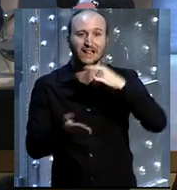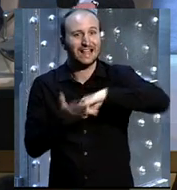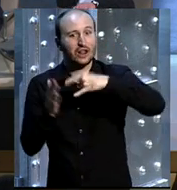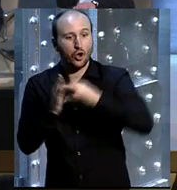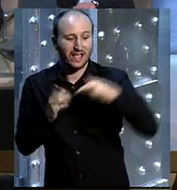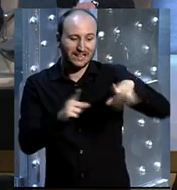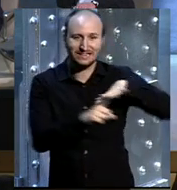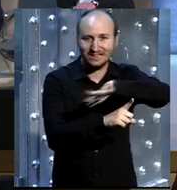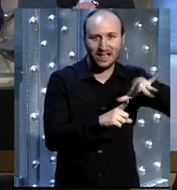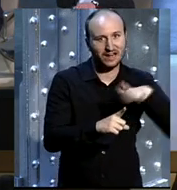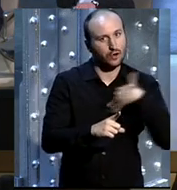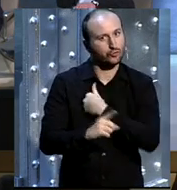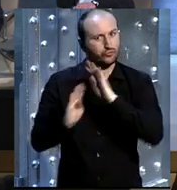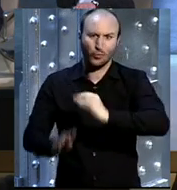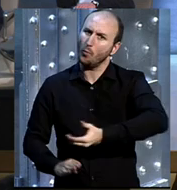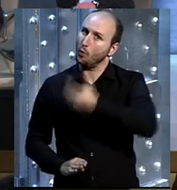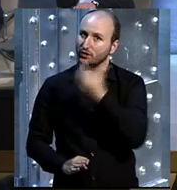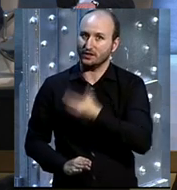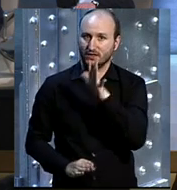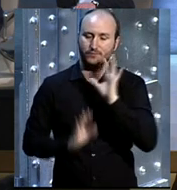este área que es Internet.